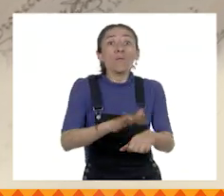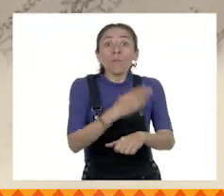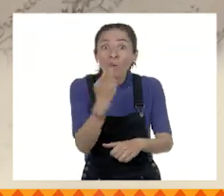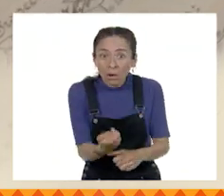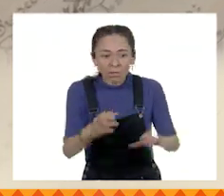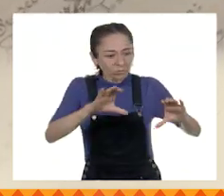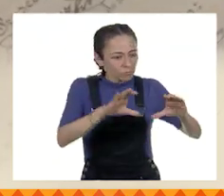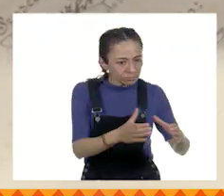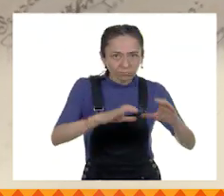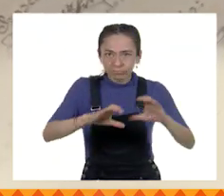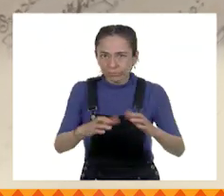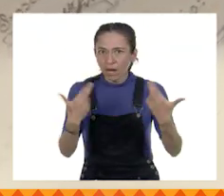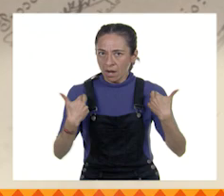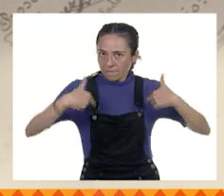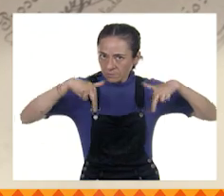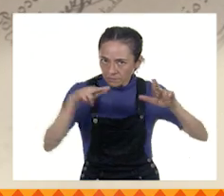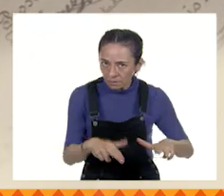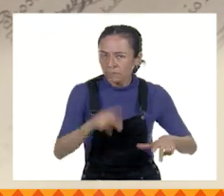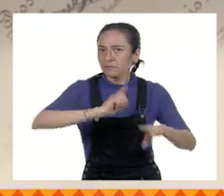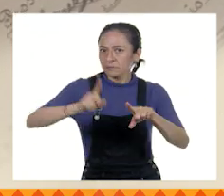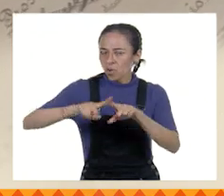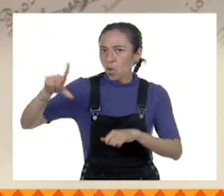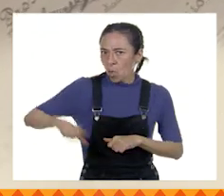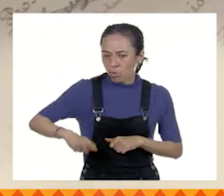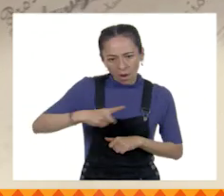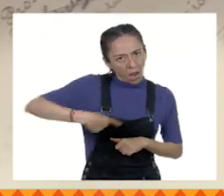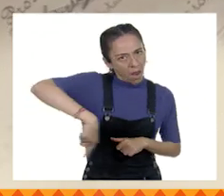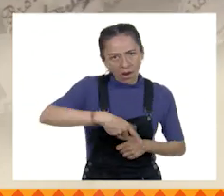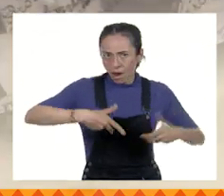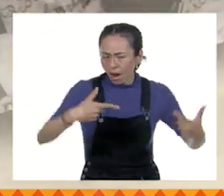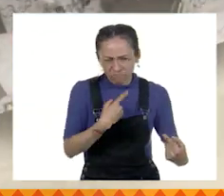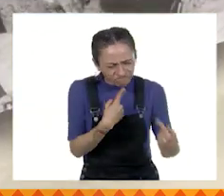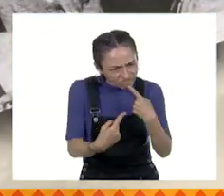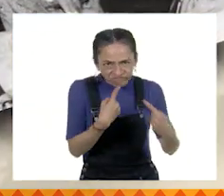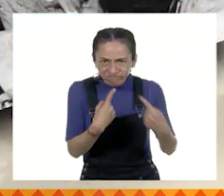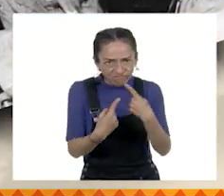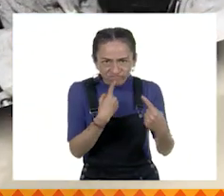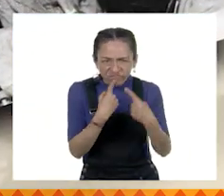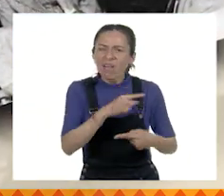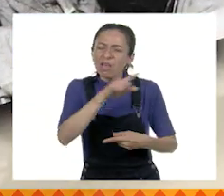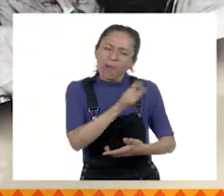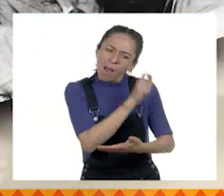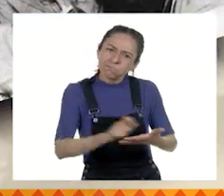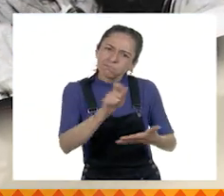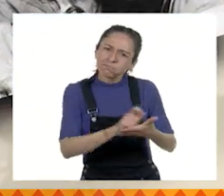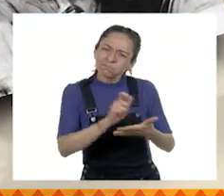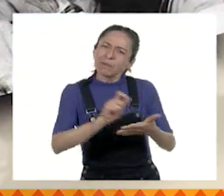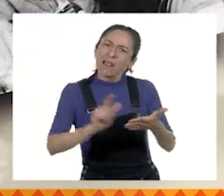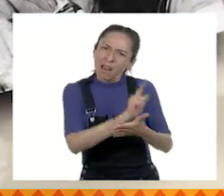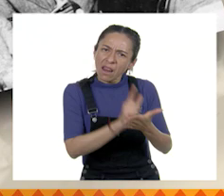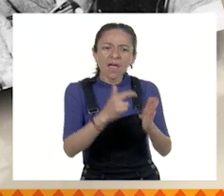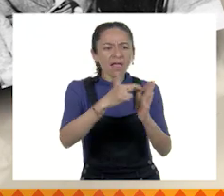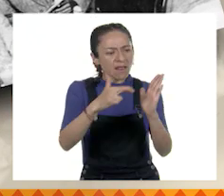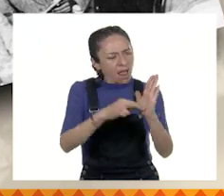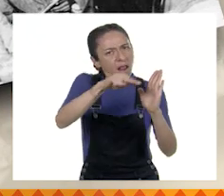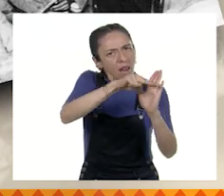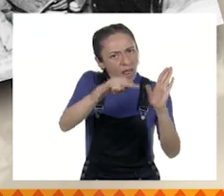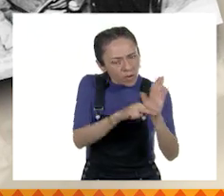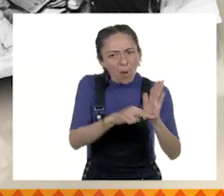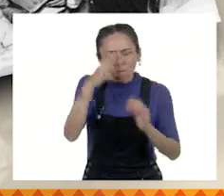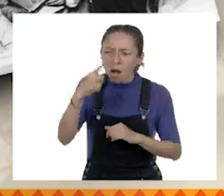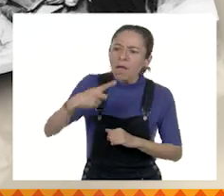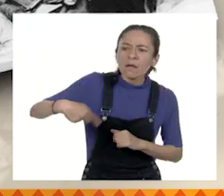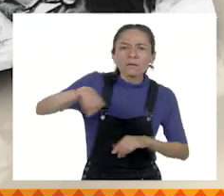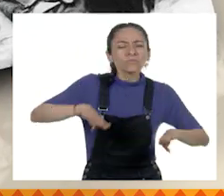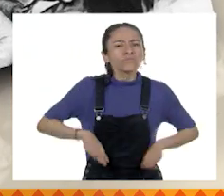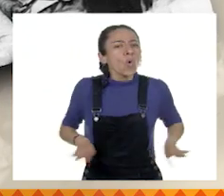los gobiernos redactan normas que indican cómo debemos comportarnos, qué tenemos permitido hacer por nosotros mismos y por el bien